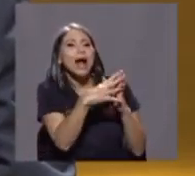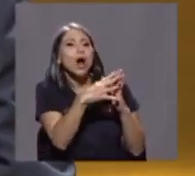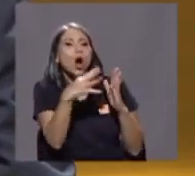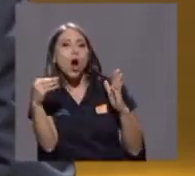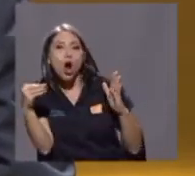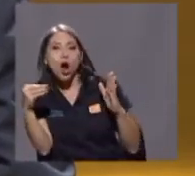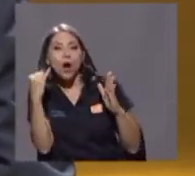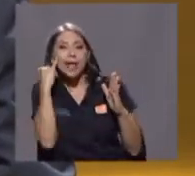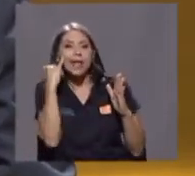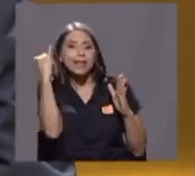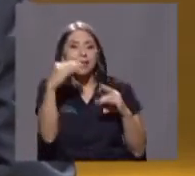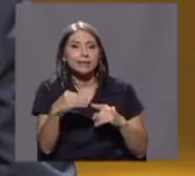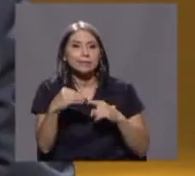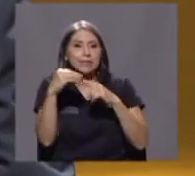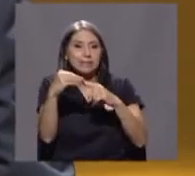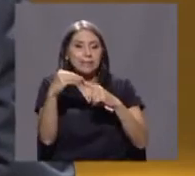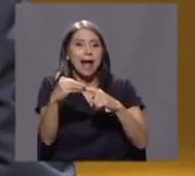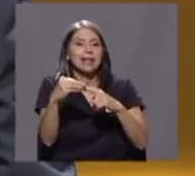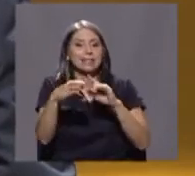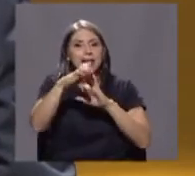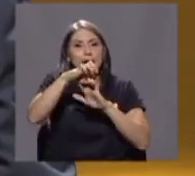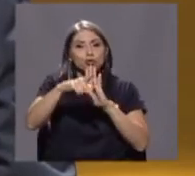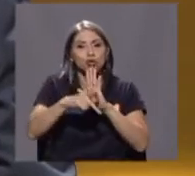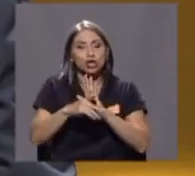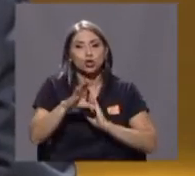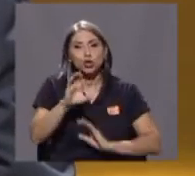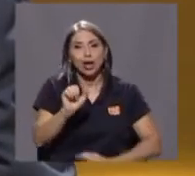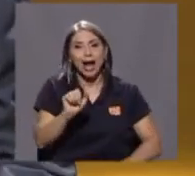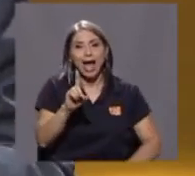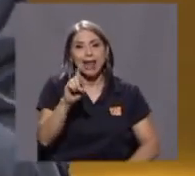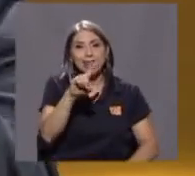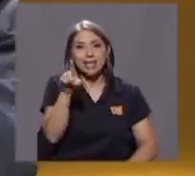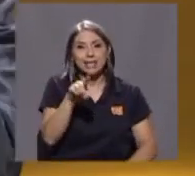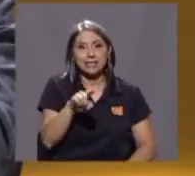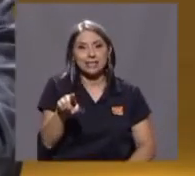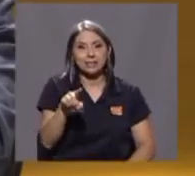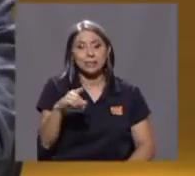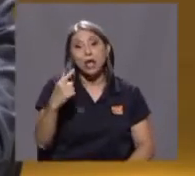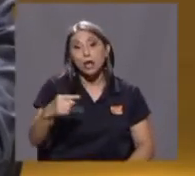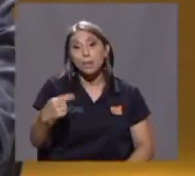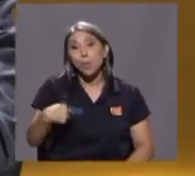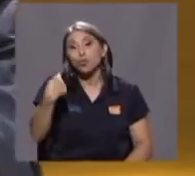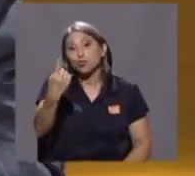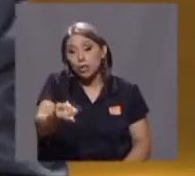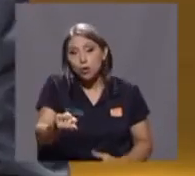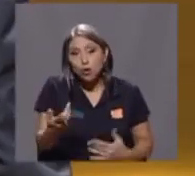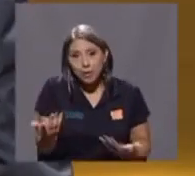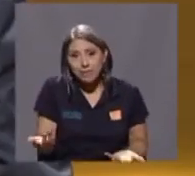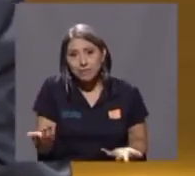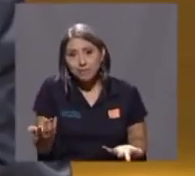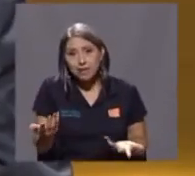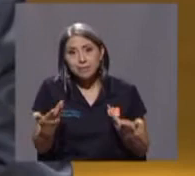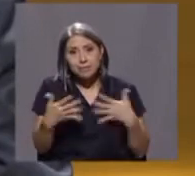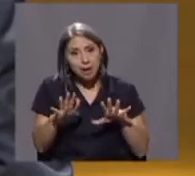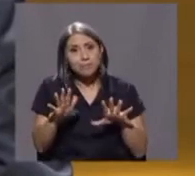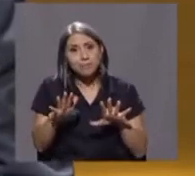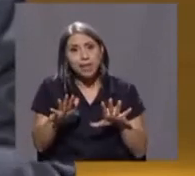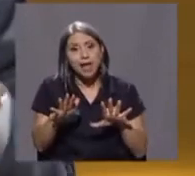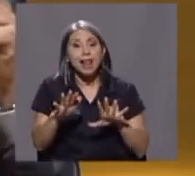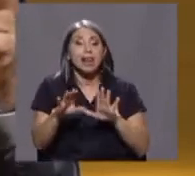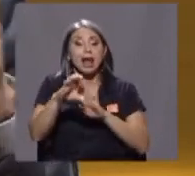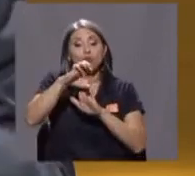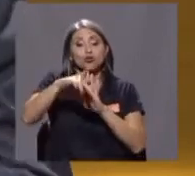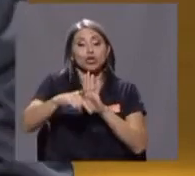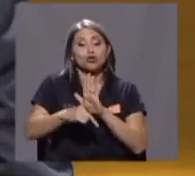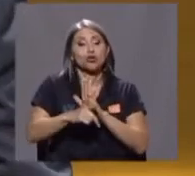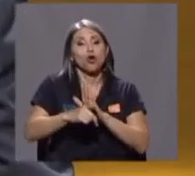principales de la Constitución de Cádiz. Y posteriormente, bueno, viene la Constitución Federal Centroamericana, en que